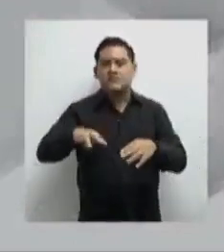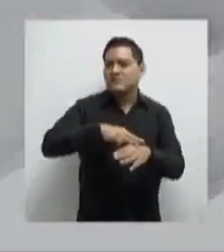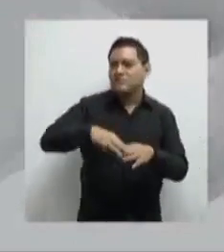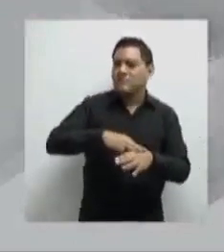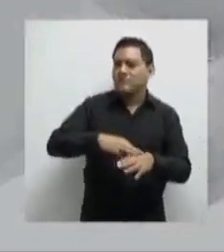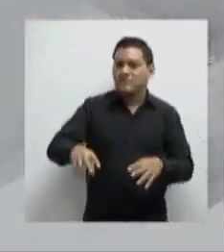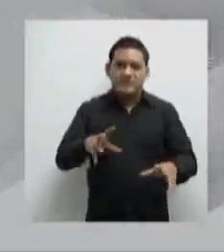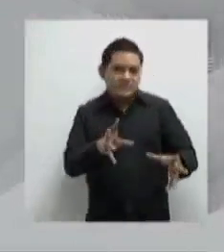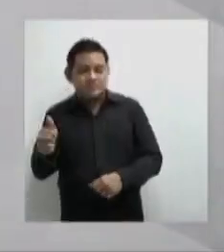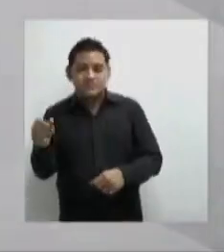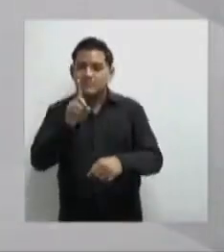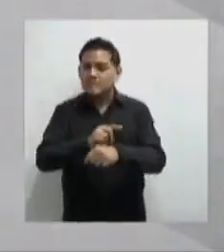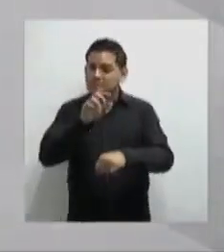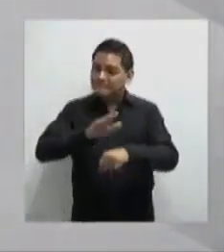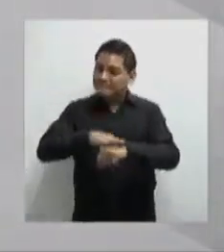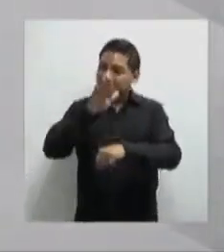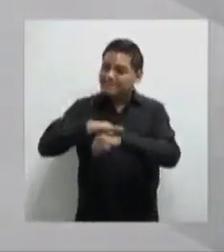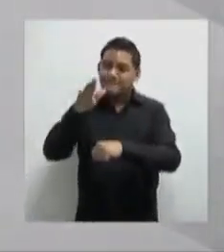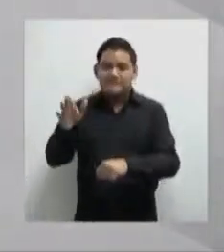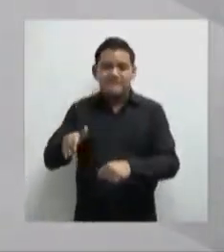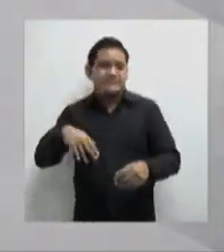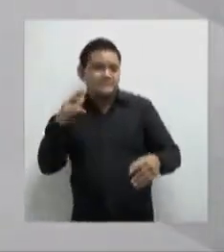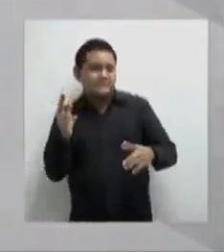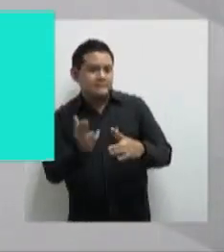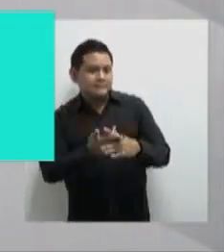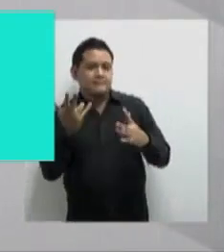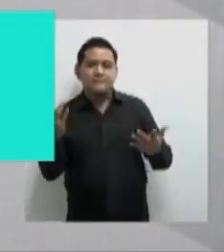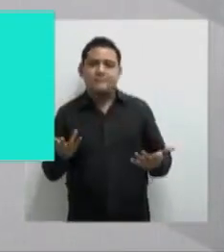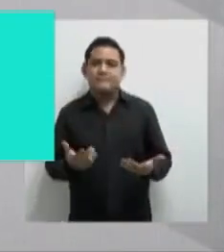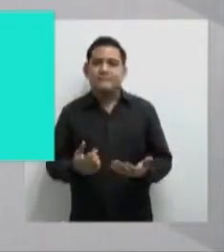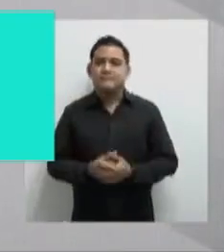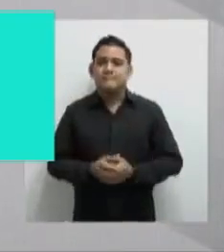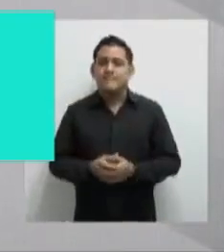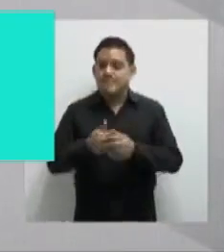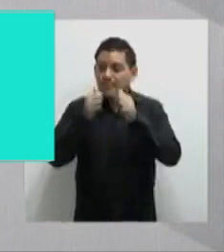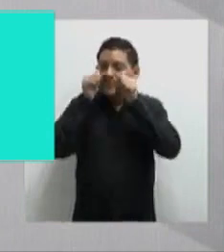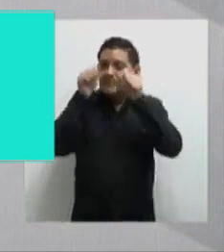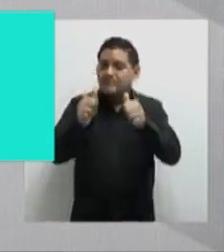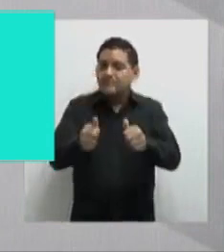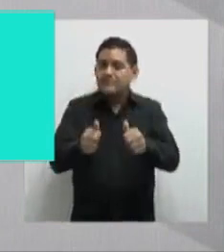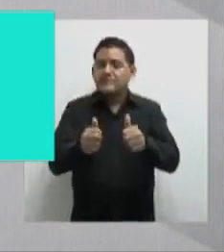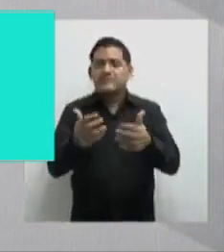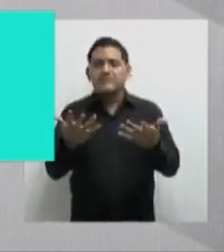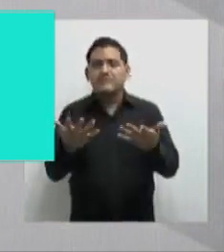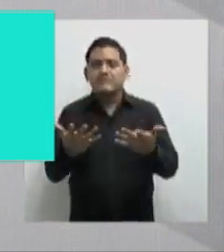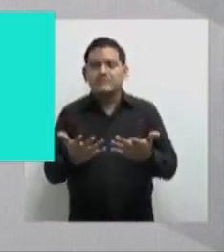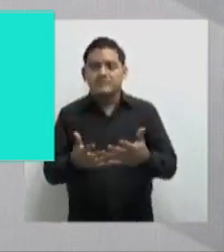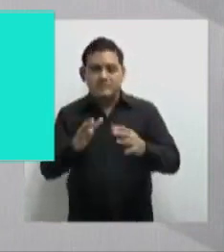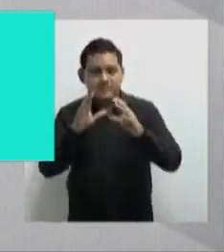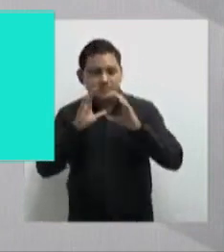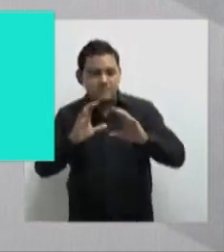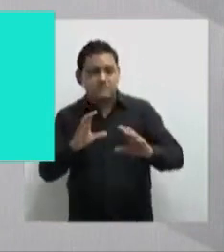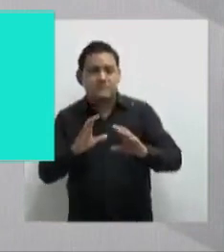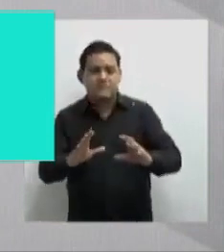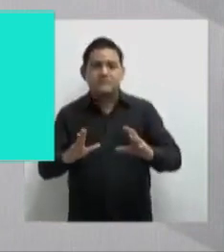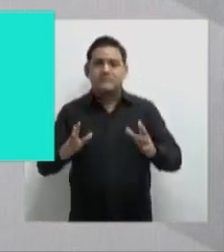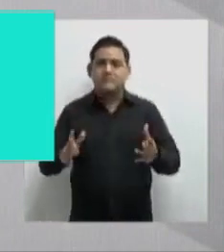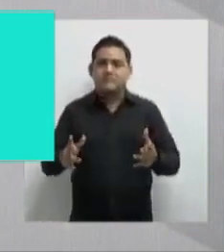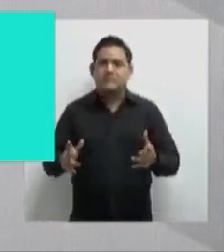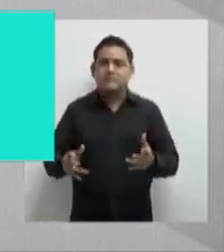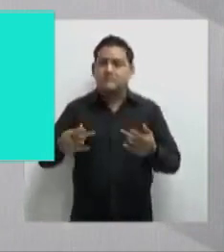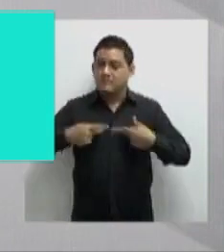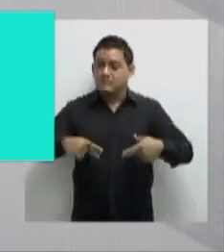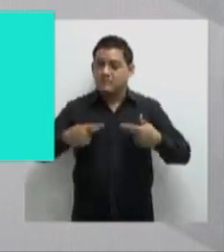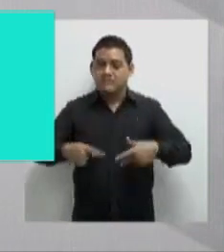sus condiciones de vida. Vamos a atender este problema de inseguridad de raíz, mejorando los cuerpos policíacos con